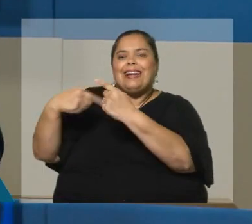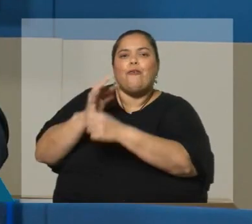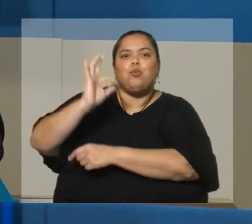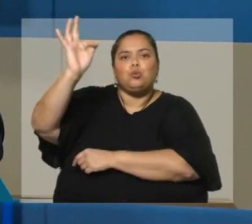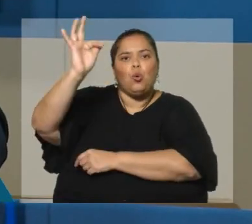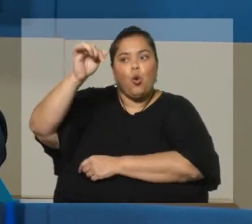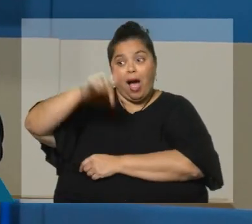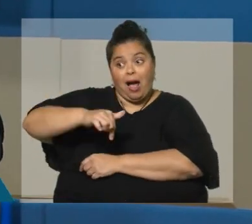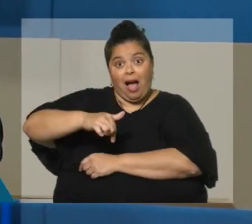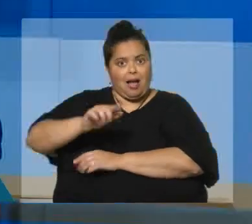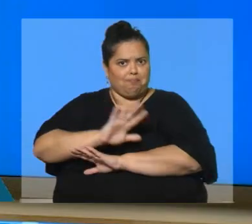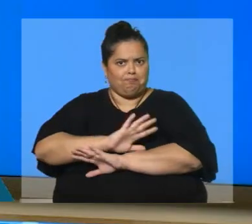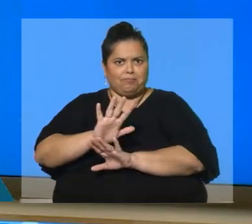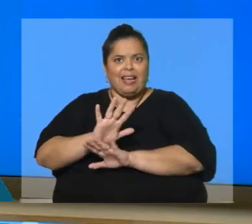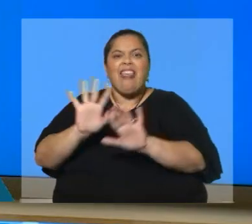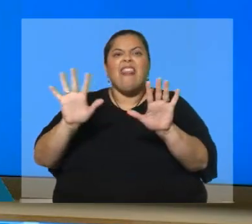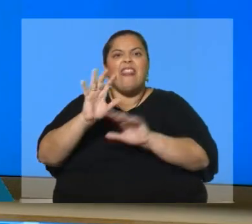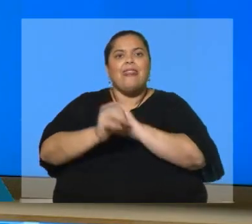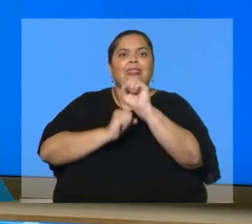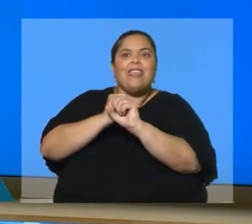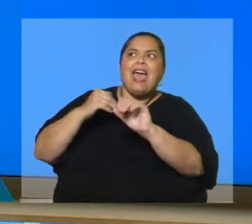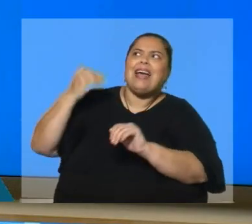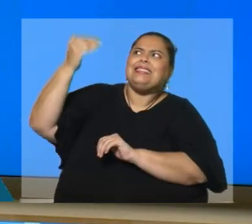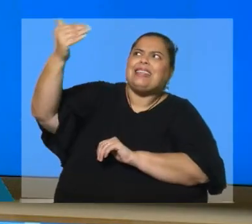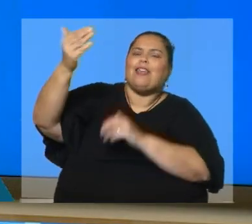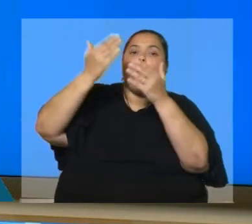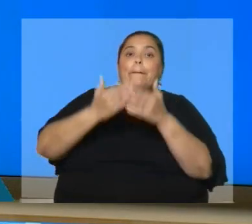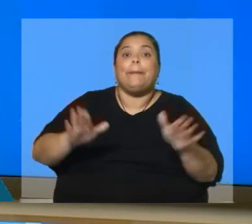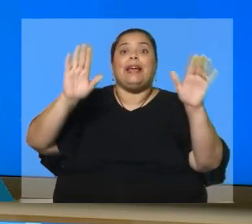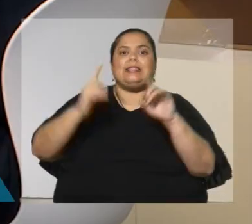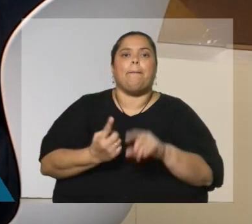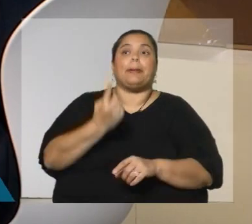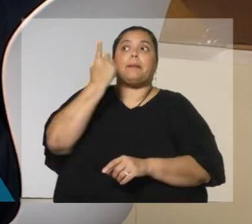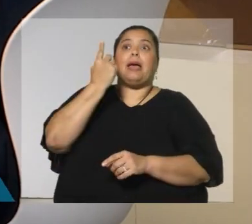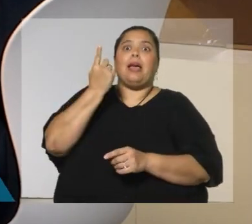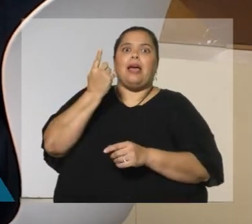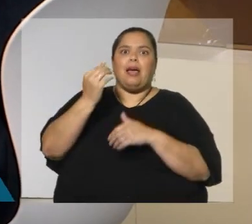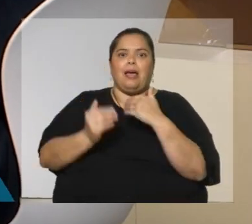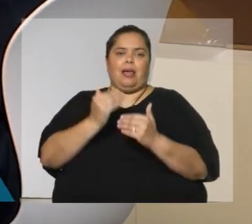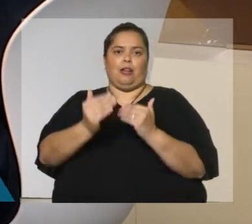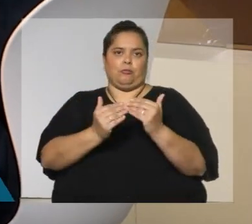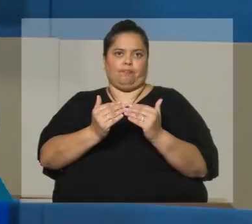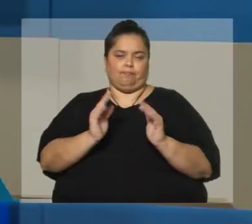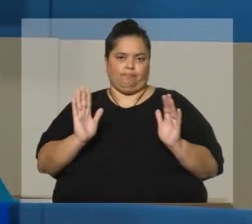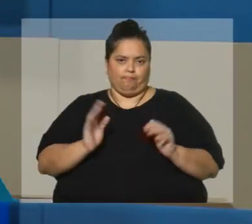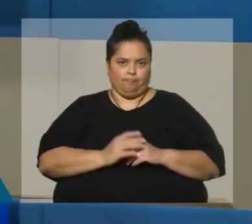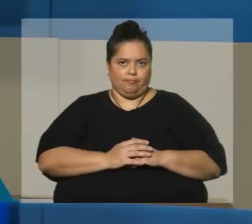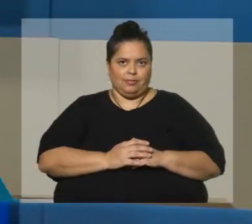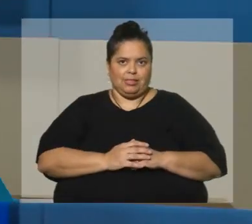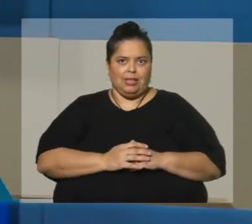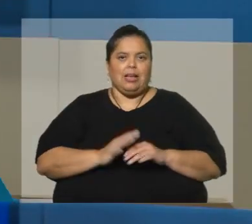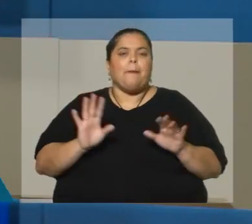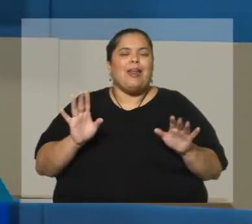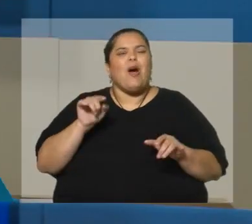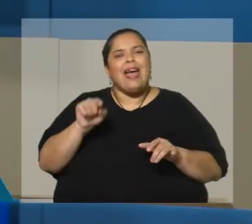No hay nada de ahora. Sí, dentro de 10 años dice que se va a empezar a ver el primer efecto. Exacto. Por lo tanto... Más allá de esto de Standard & Poor's que usted mencionó. Claro, pero esos son